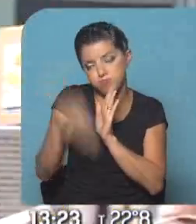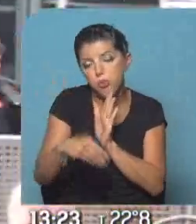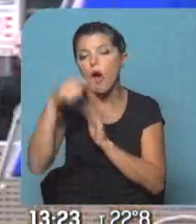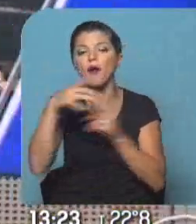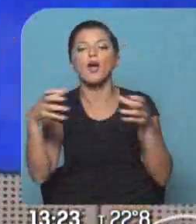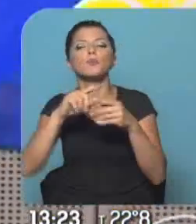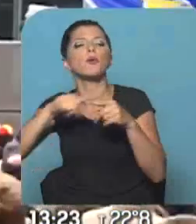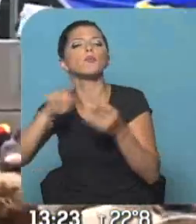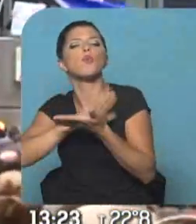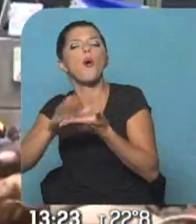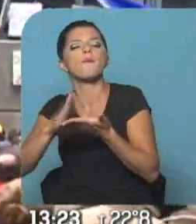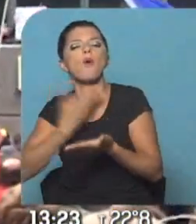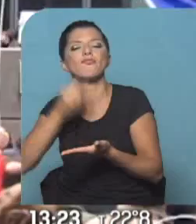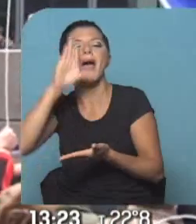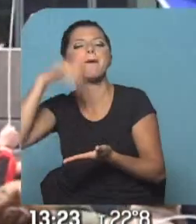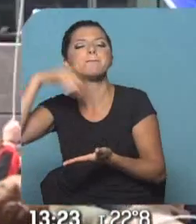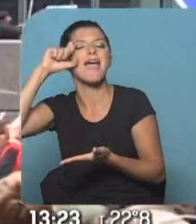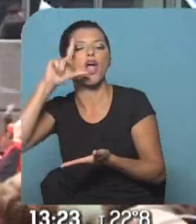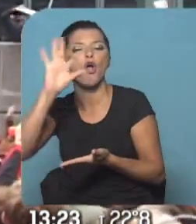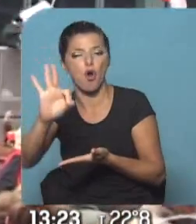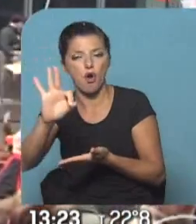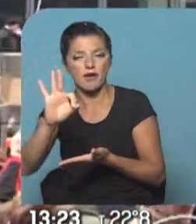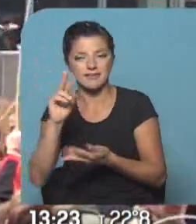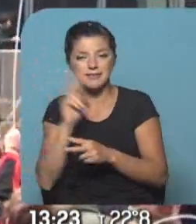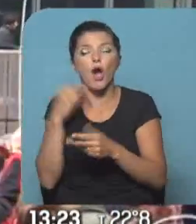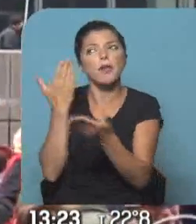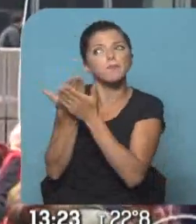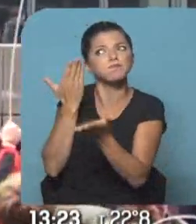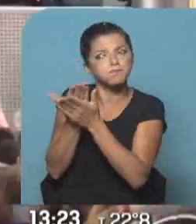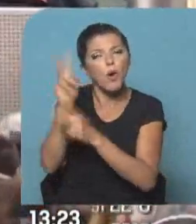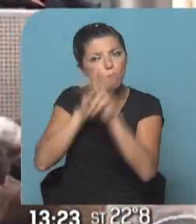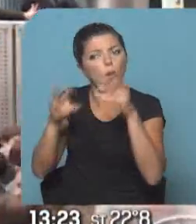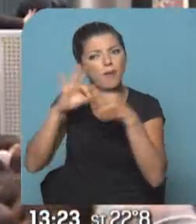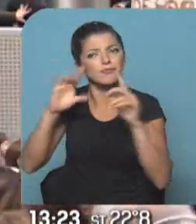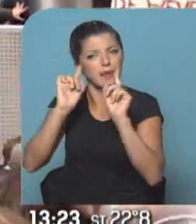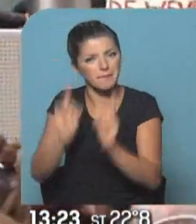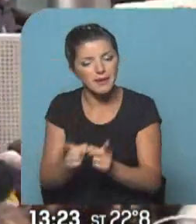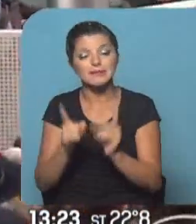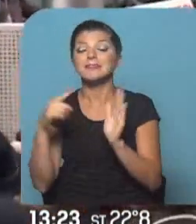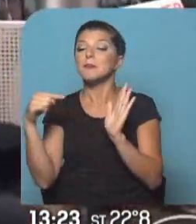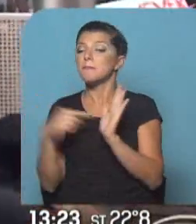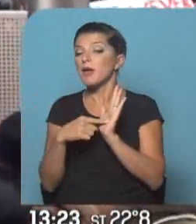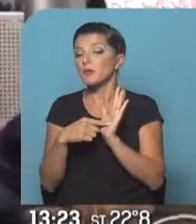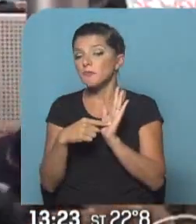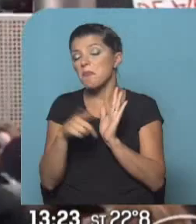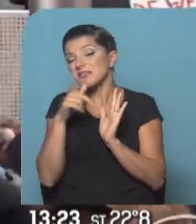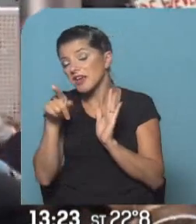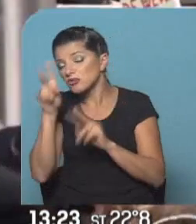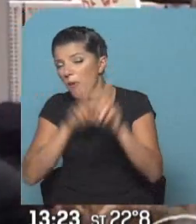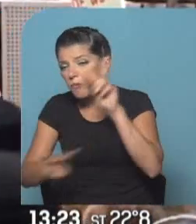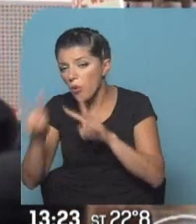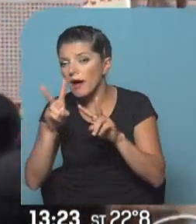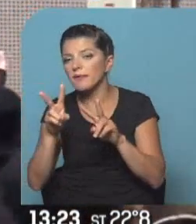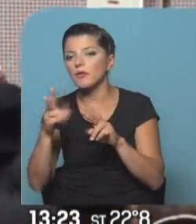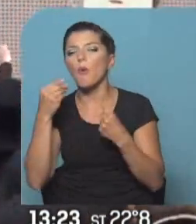Alianza Flamenca, el partido más importante de la región, tiene demandas autonómicas moderadas, aunque no se descarta que busque incrementarlas tras